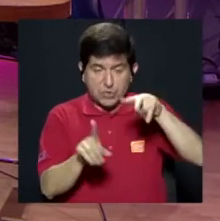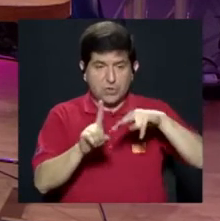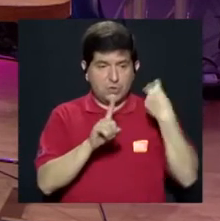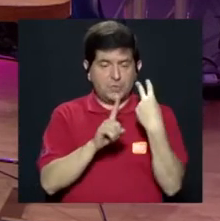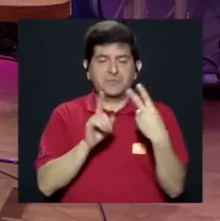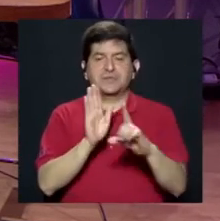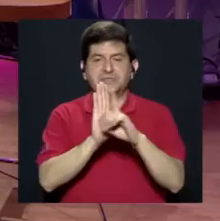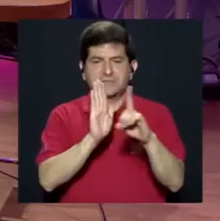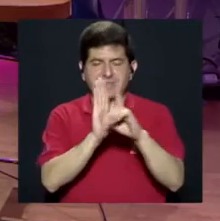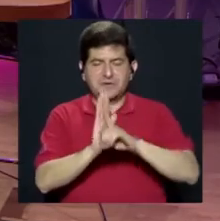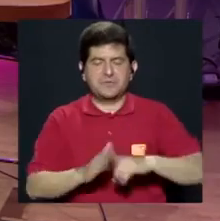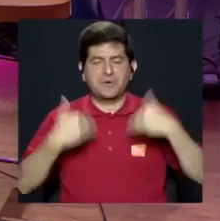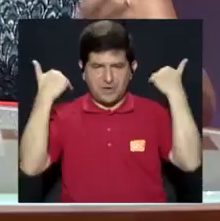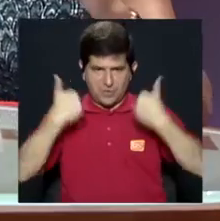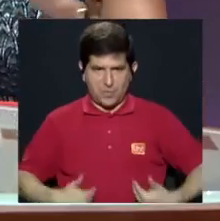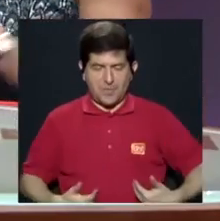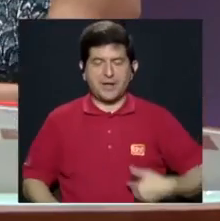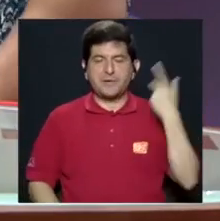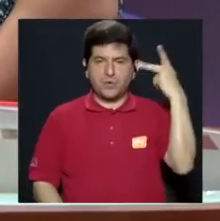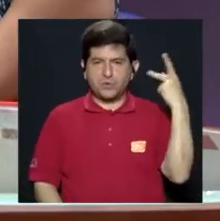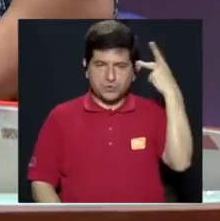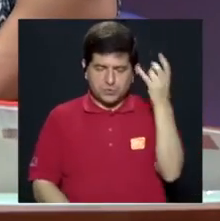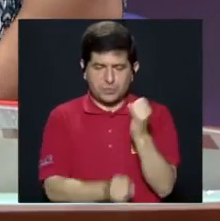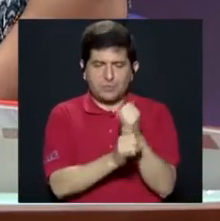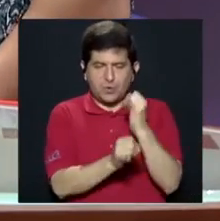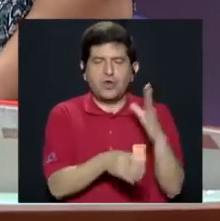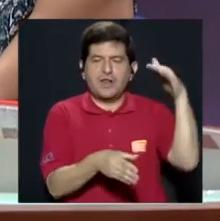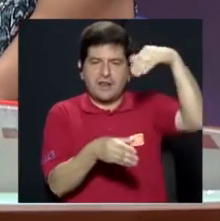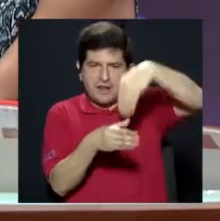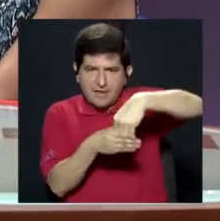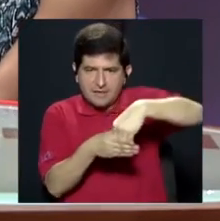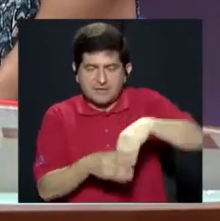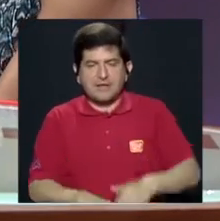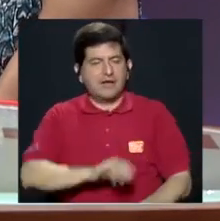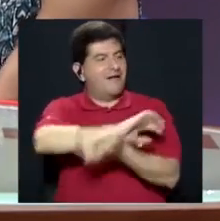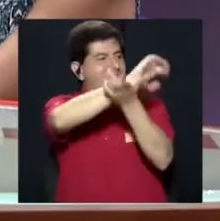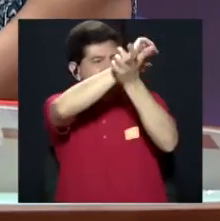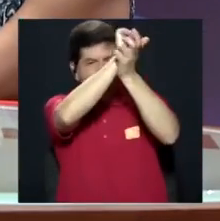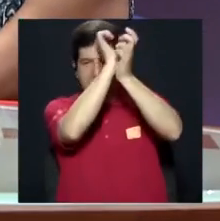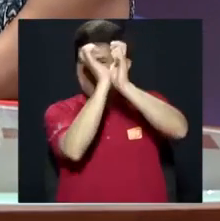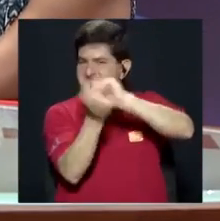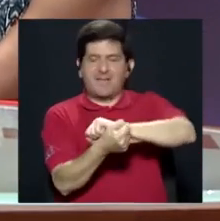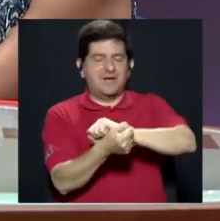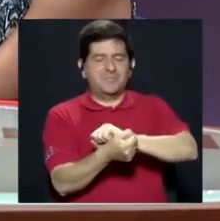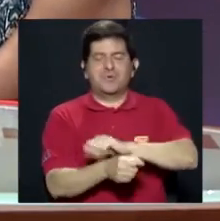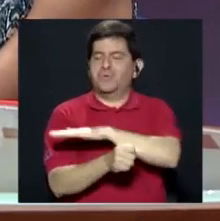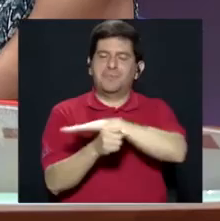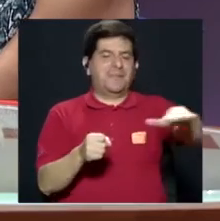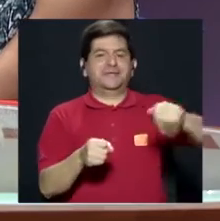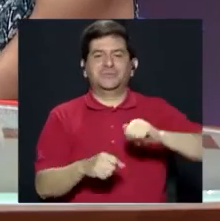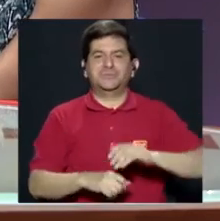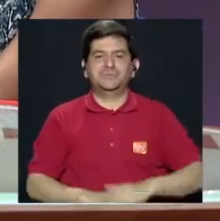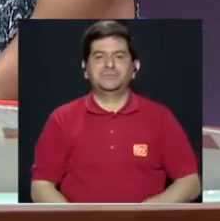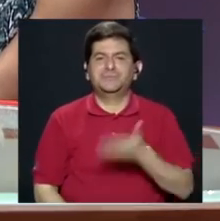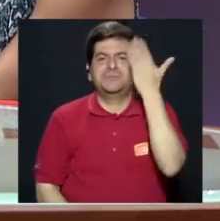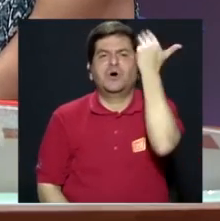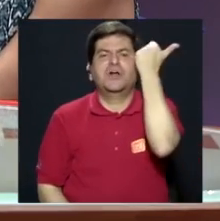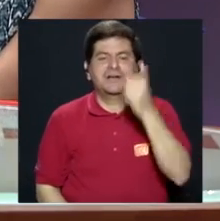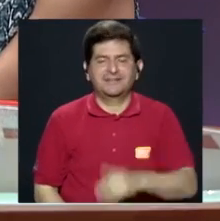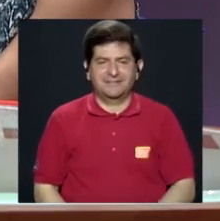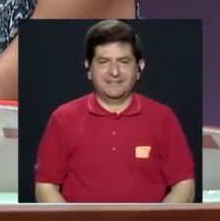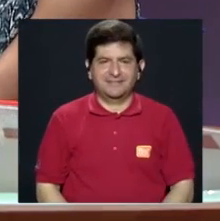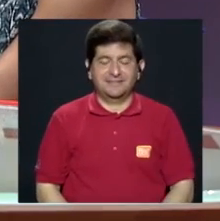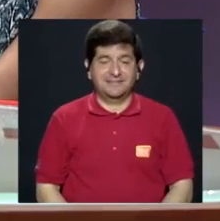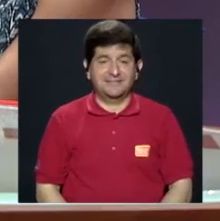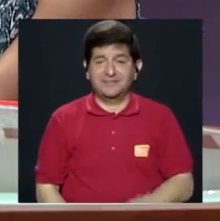de derechos humanos se incorporara como una política institucional, se daría un giro de 180 grados. ¿Por qué? Porque la Caja